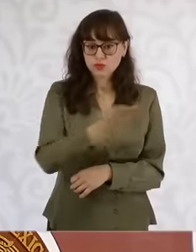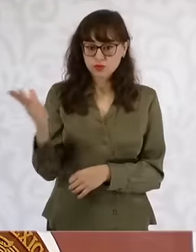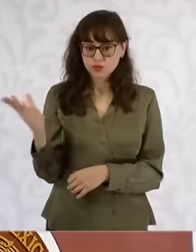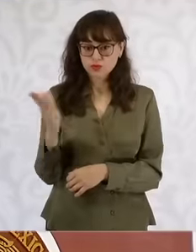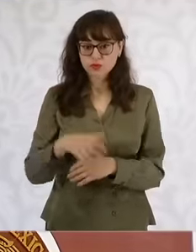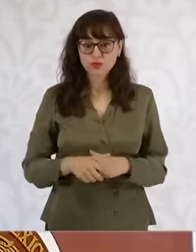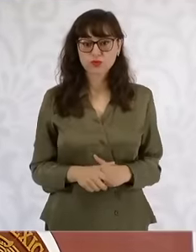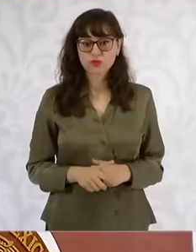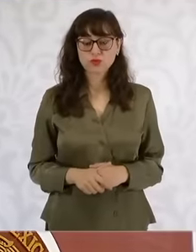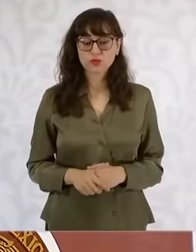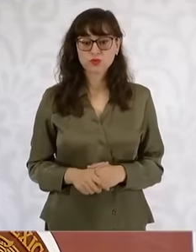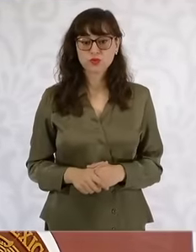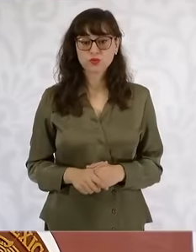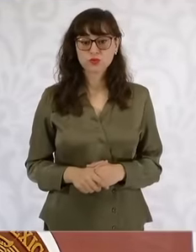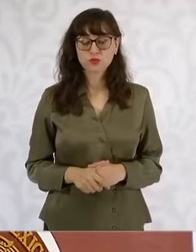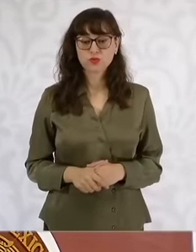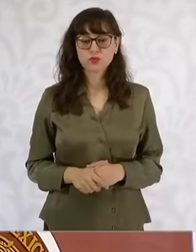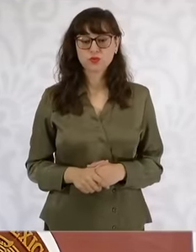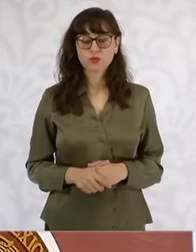Voy a comentar